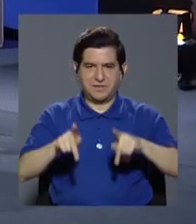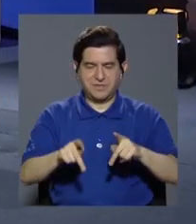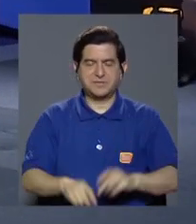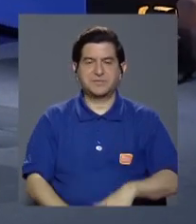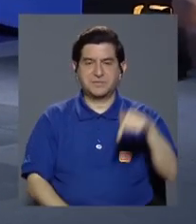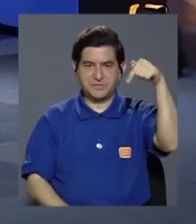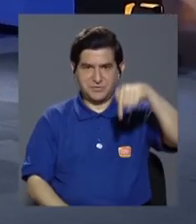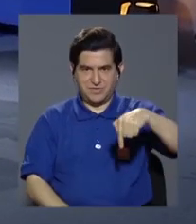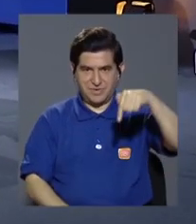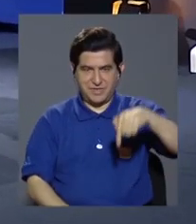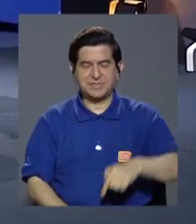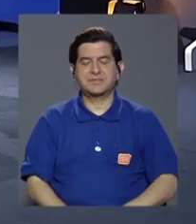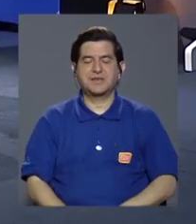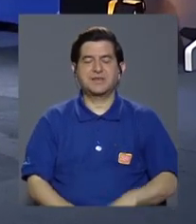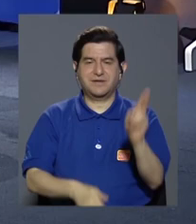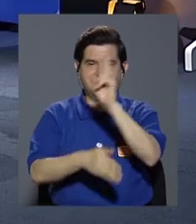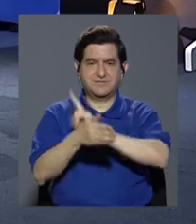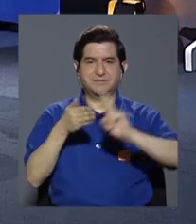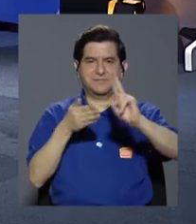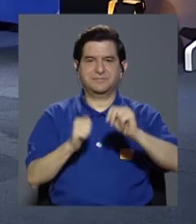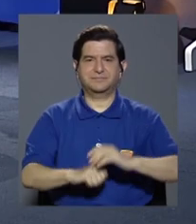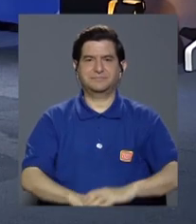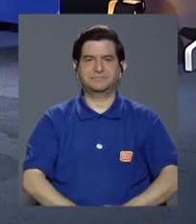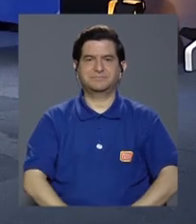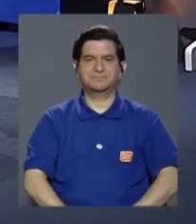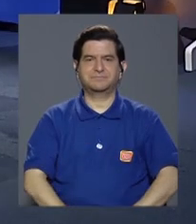en esta casa de estudios